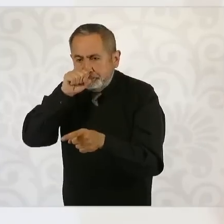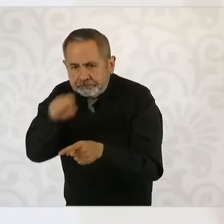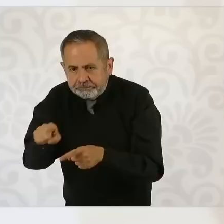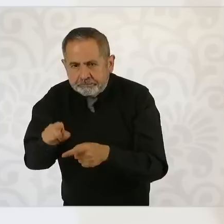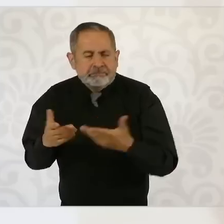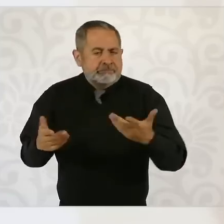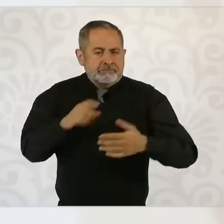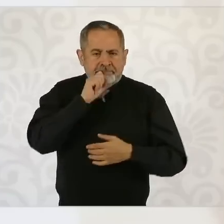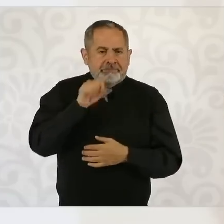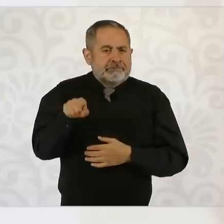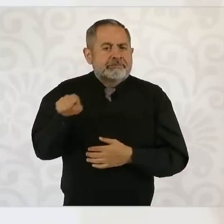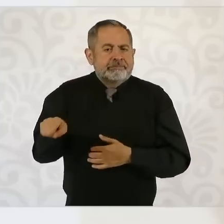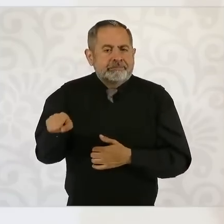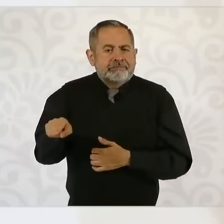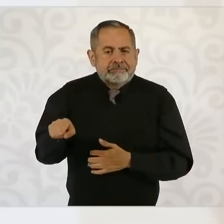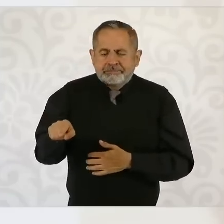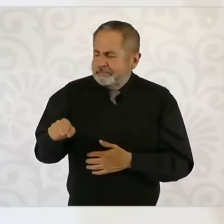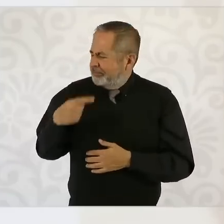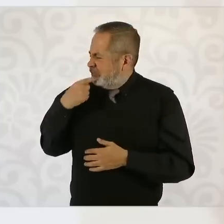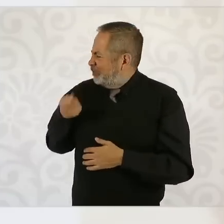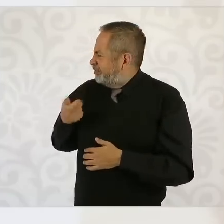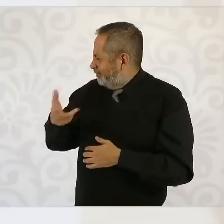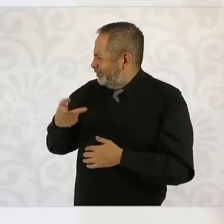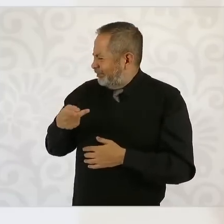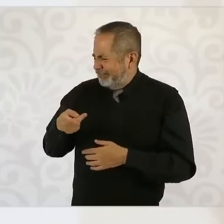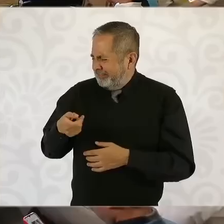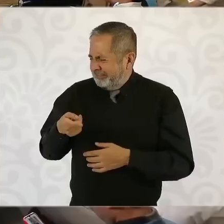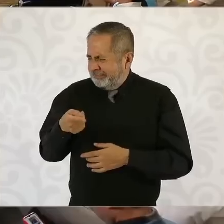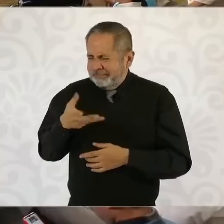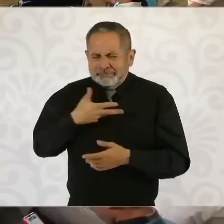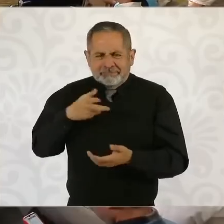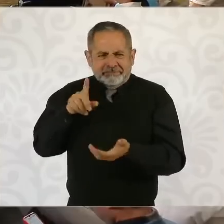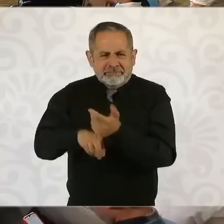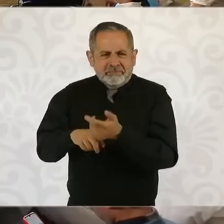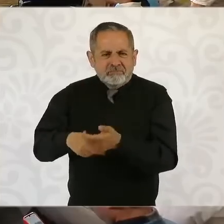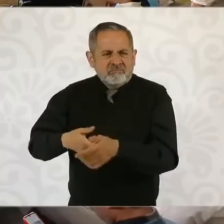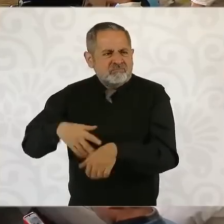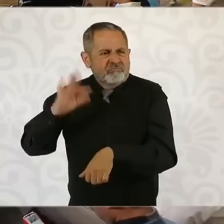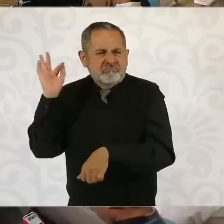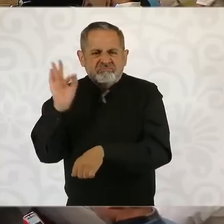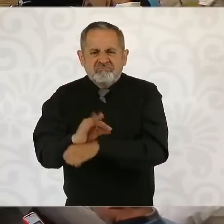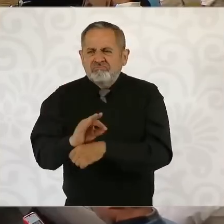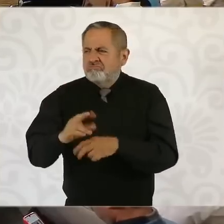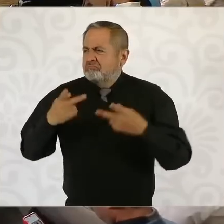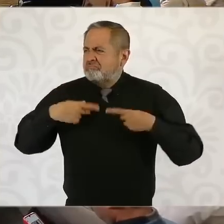esta fuerza de, ¿cómo le llaman?, de